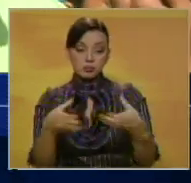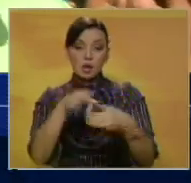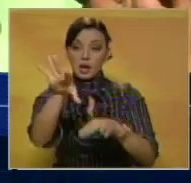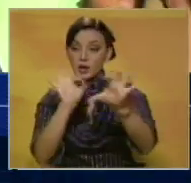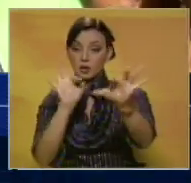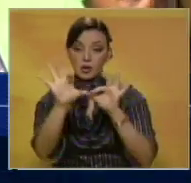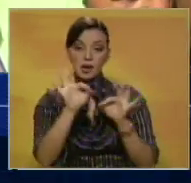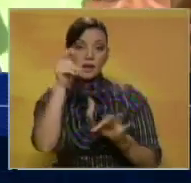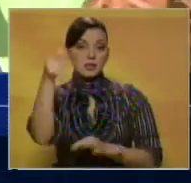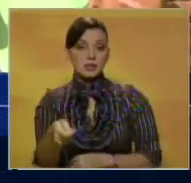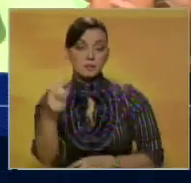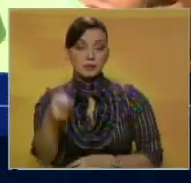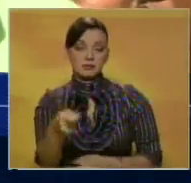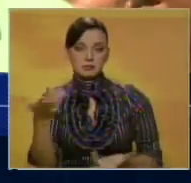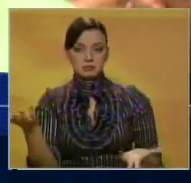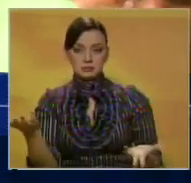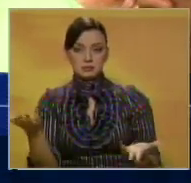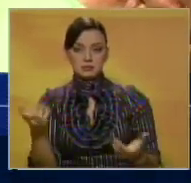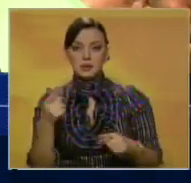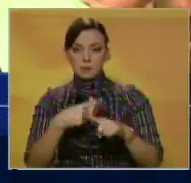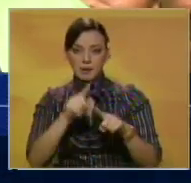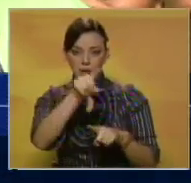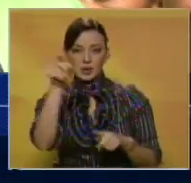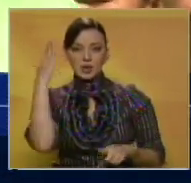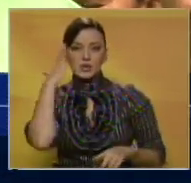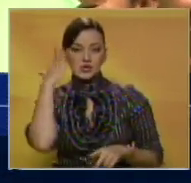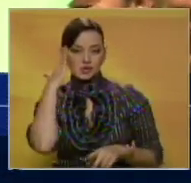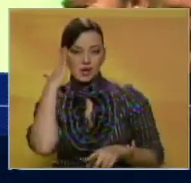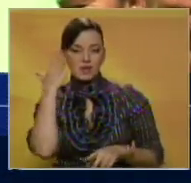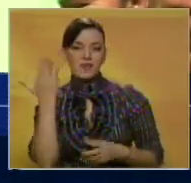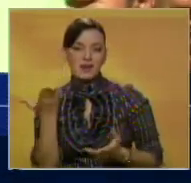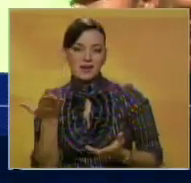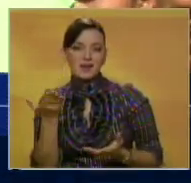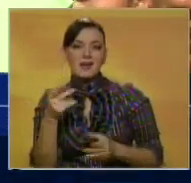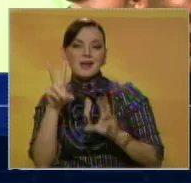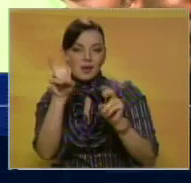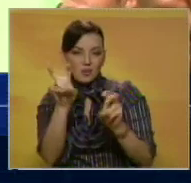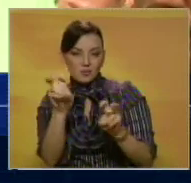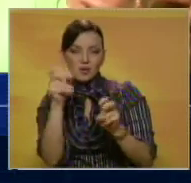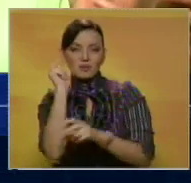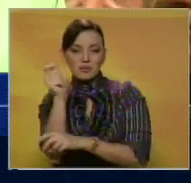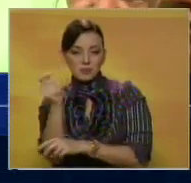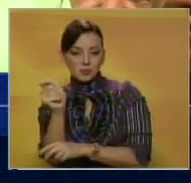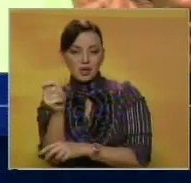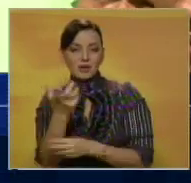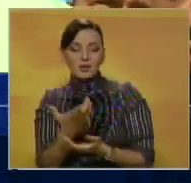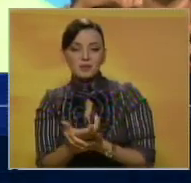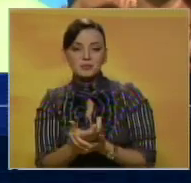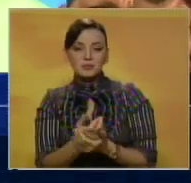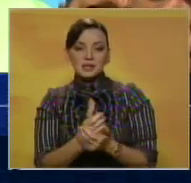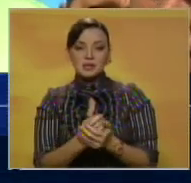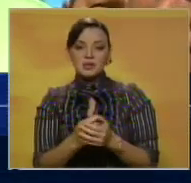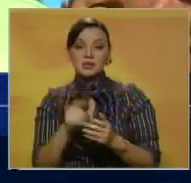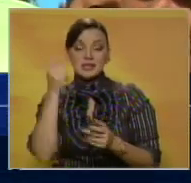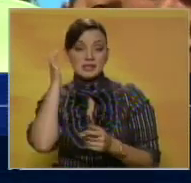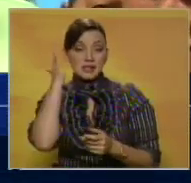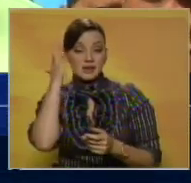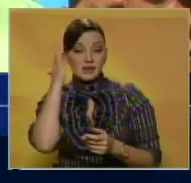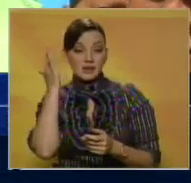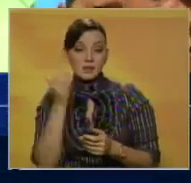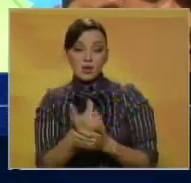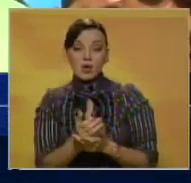unas autoridades cuando ya hay una nueva realidad política del país, donde todos sabemos además que con las 2/3 partes que se designan esas